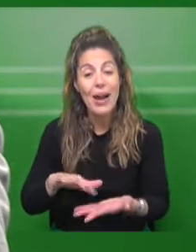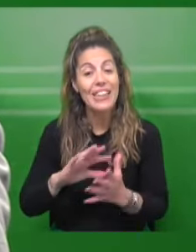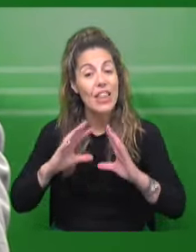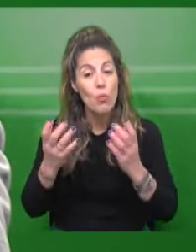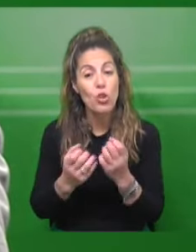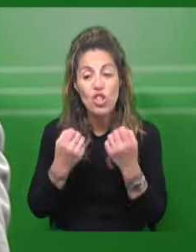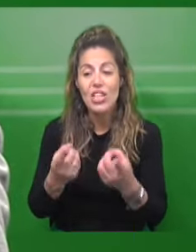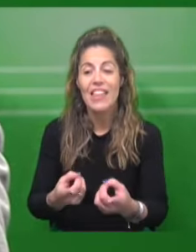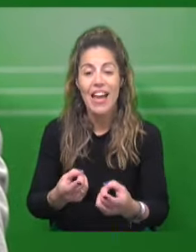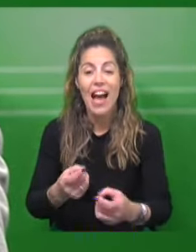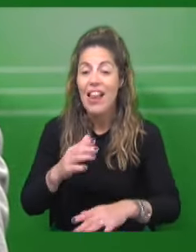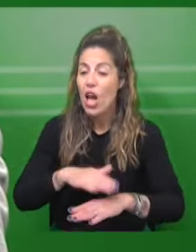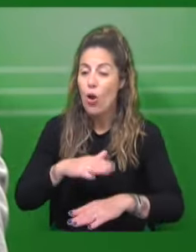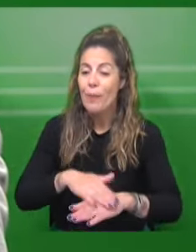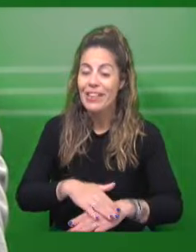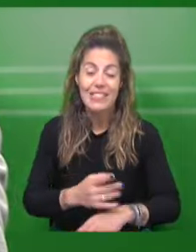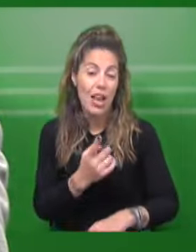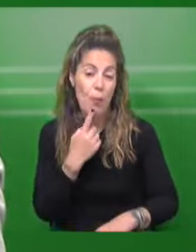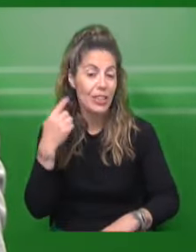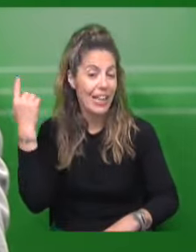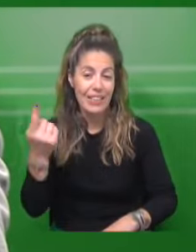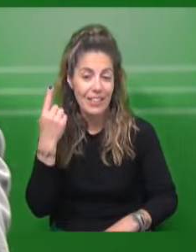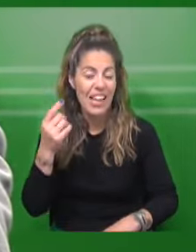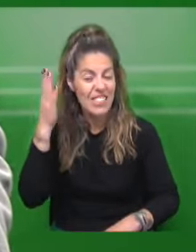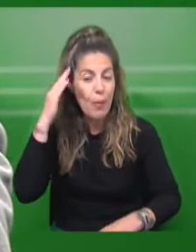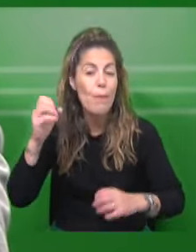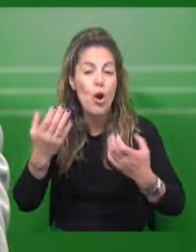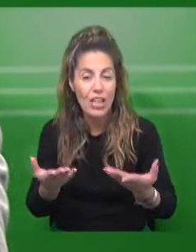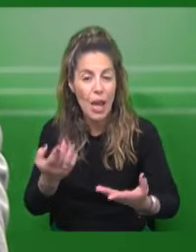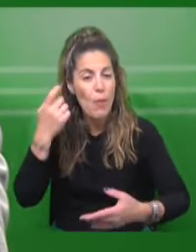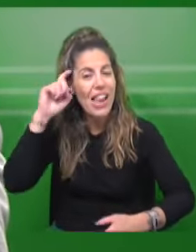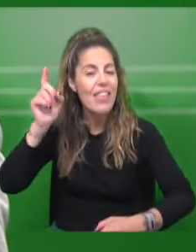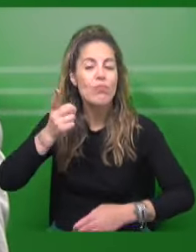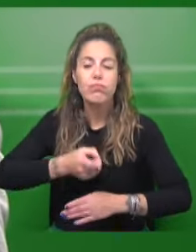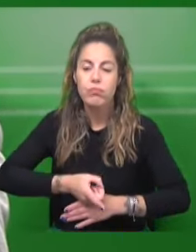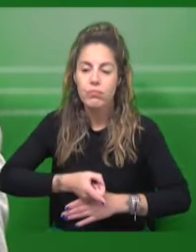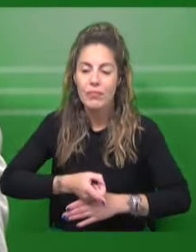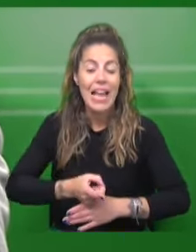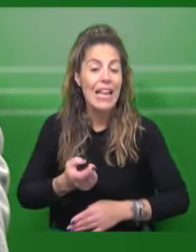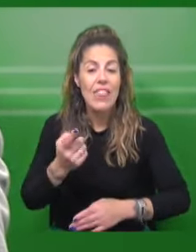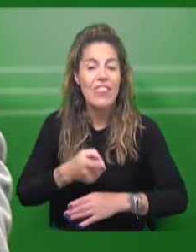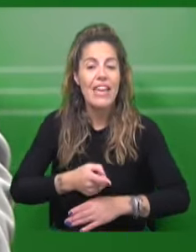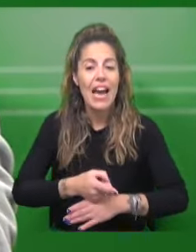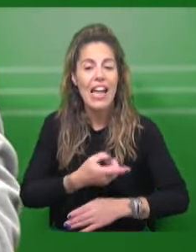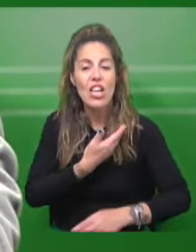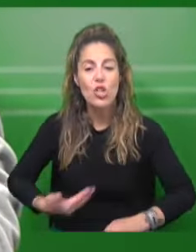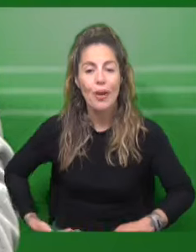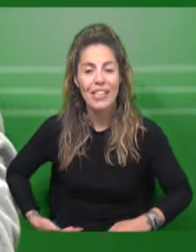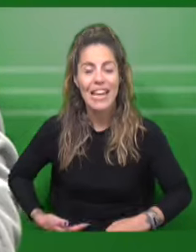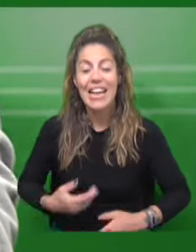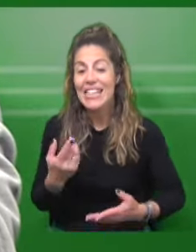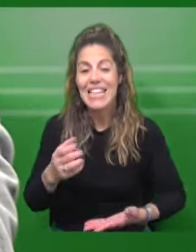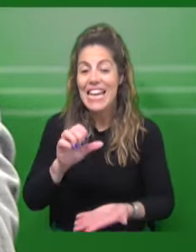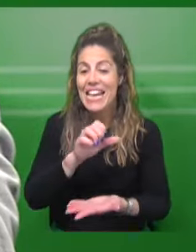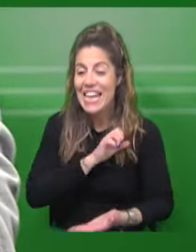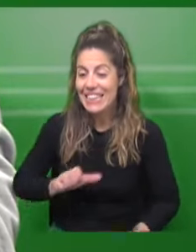da la competencia de la política internacional saben por qué Porque está la idea de la soberanía y que la soberanía radica en el estado nación o